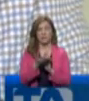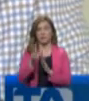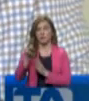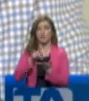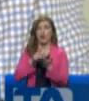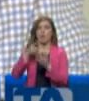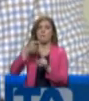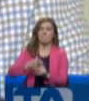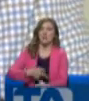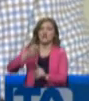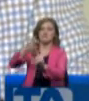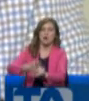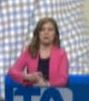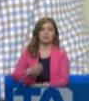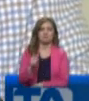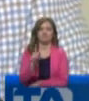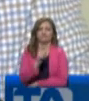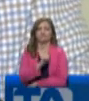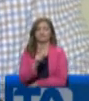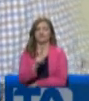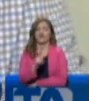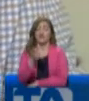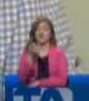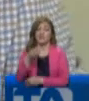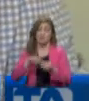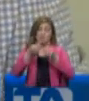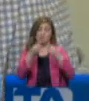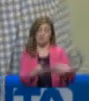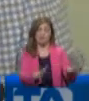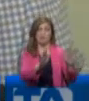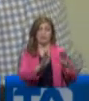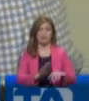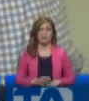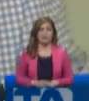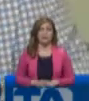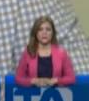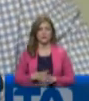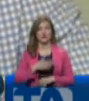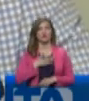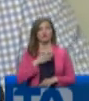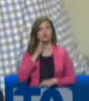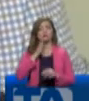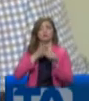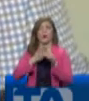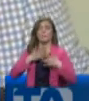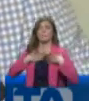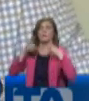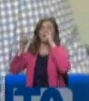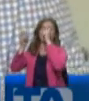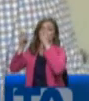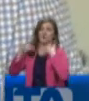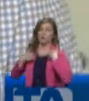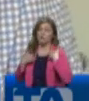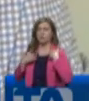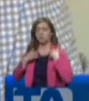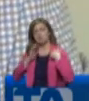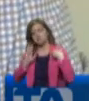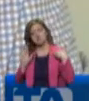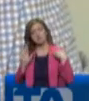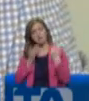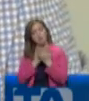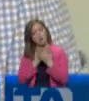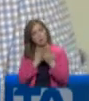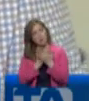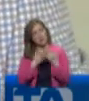compensaciones y los subsidios. Para mí eso es botar la plata. Nosotros consideramos, y esa ha sido nuestra política desde hace mucho tiempo, y esa ha sido nuestra propuesta